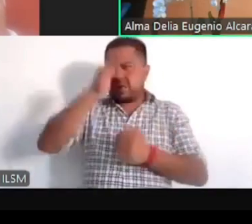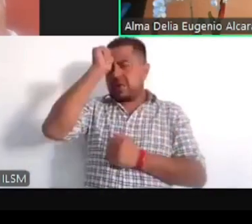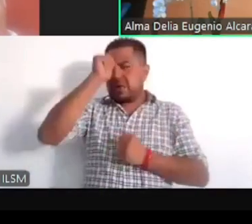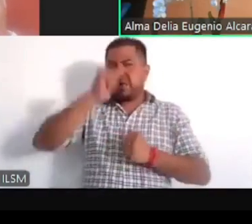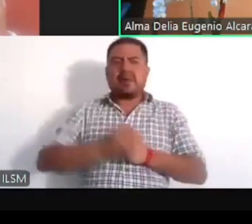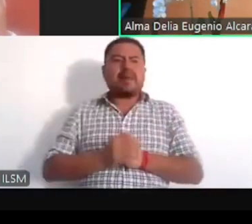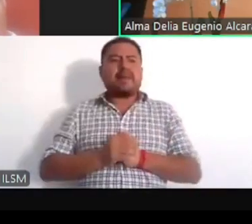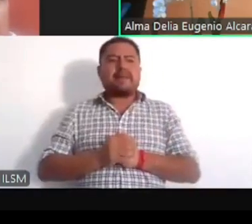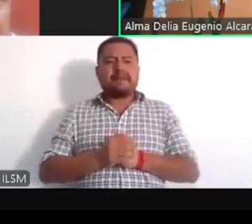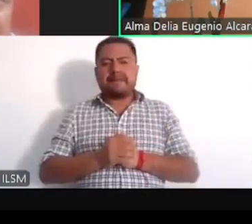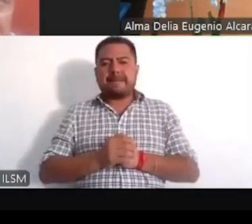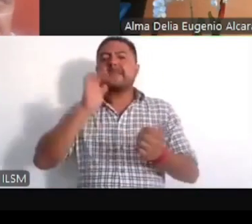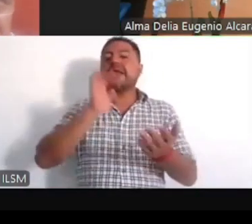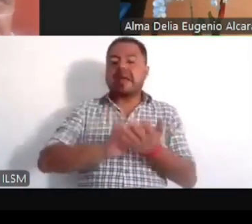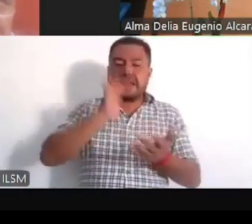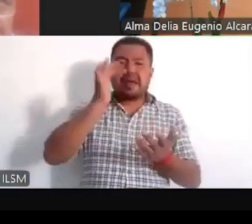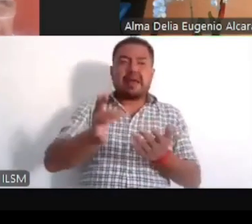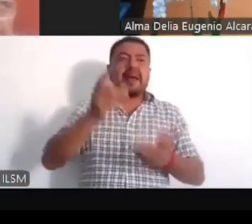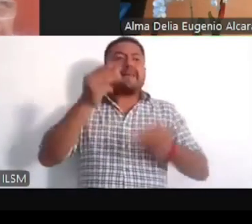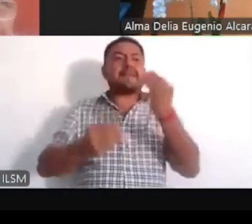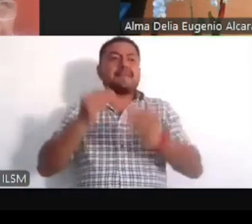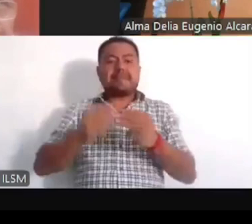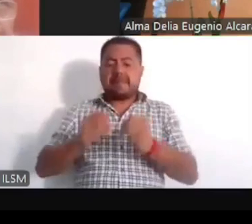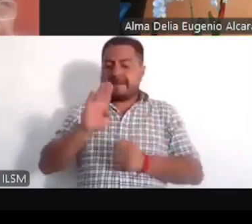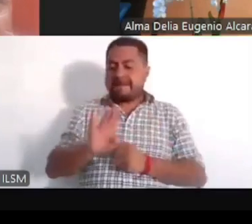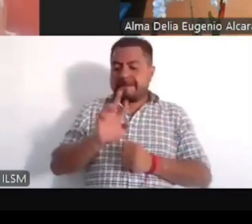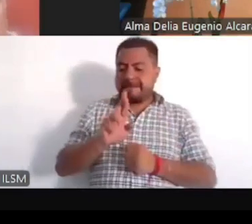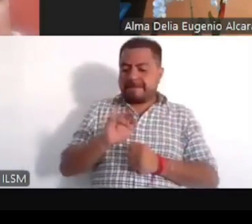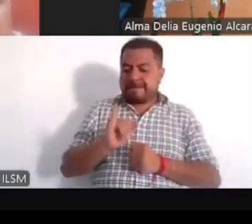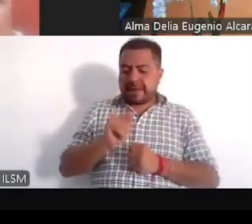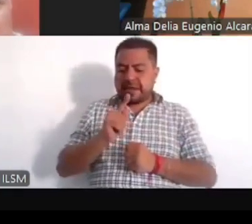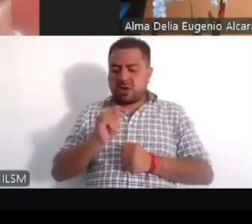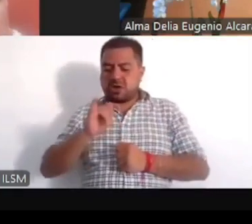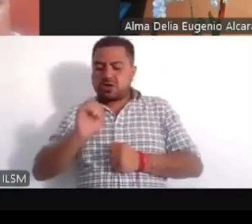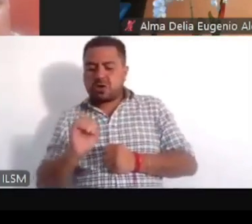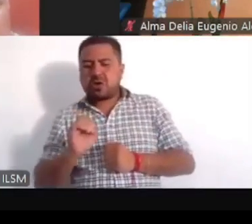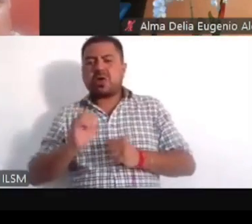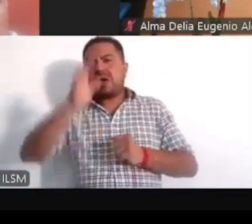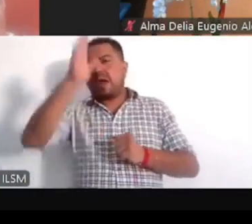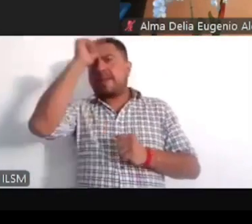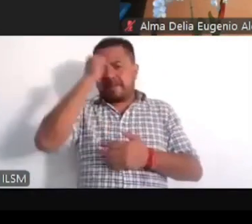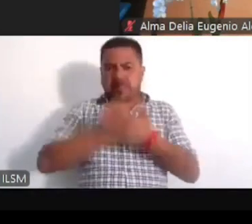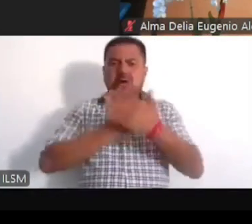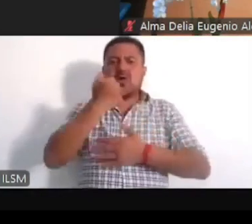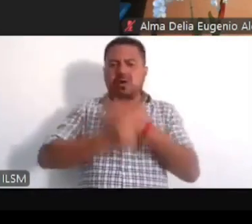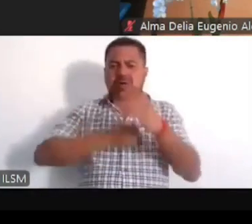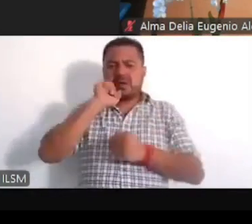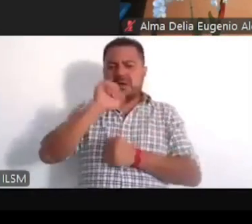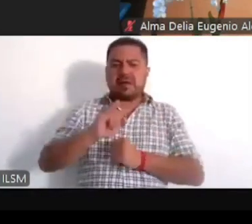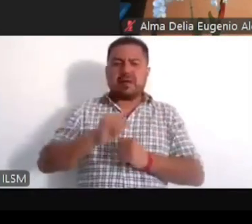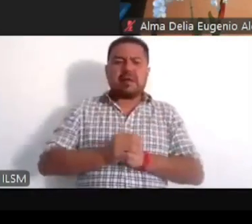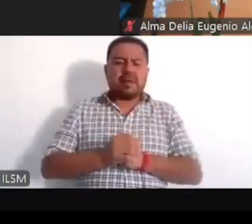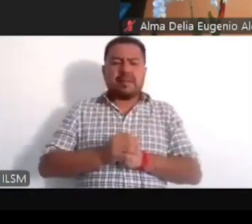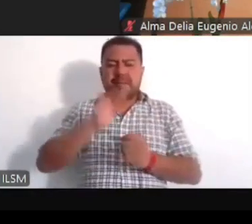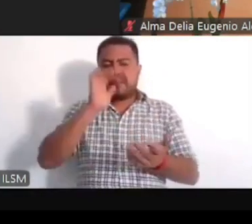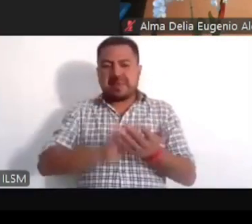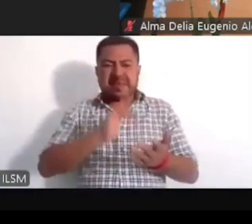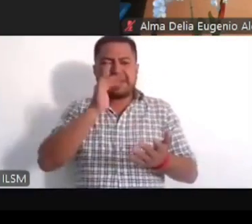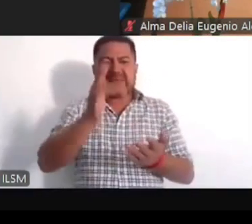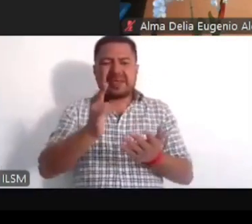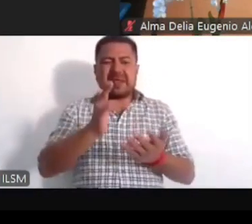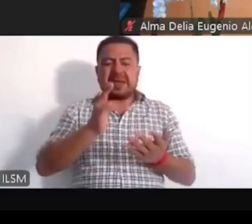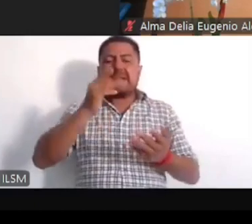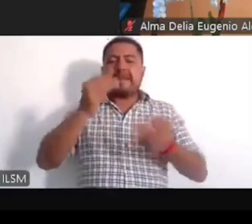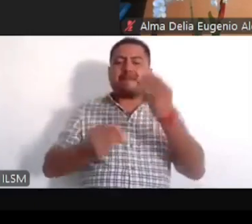alc Gracias magistrada magistrada delito aor del proyecto Gracias magistrada